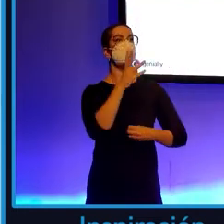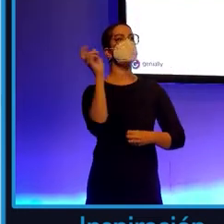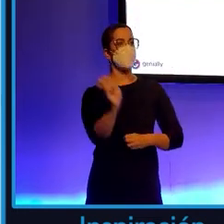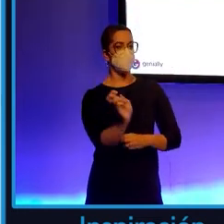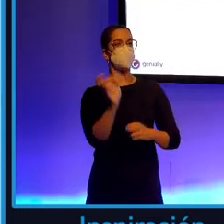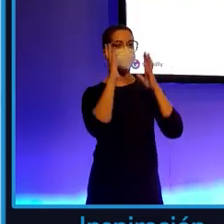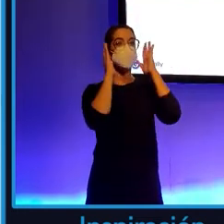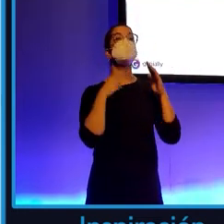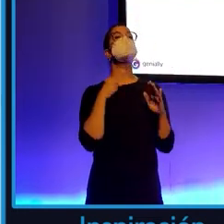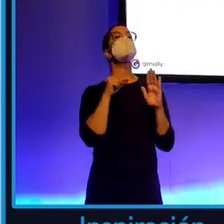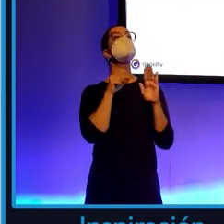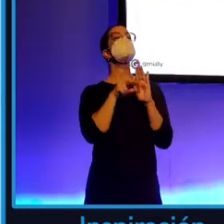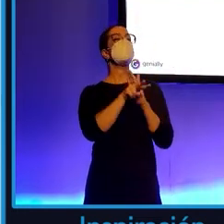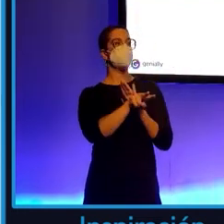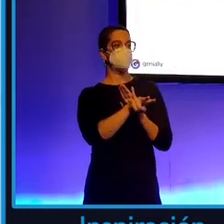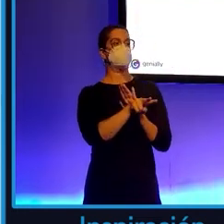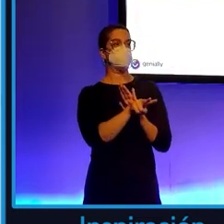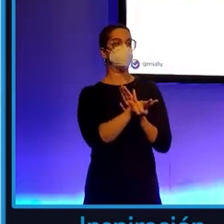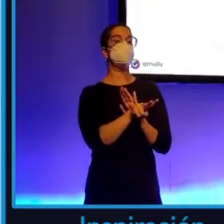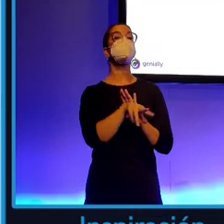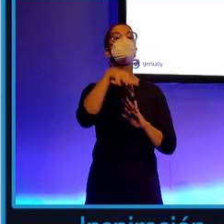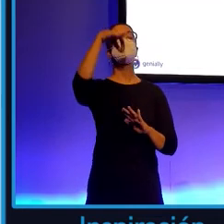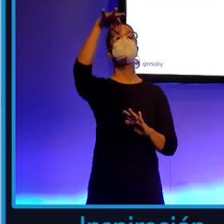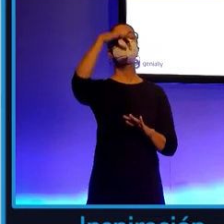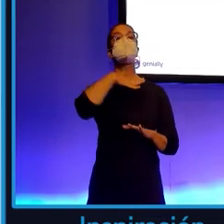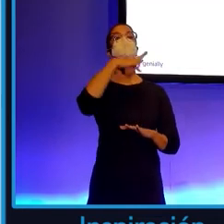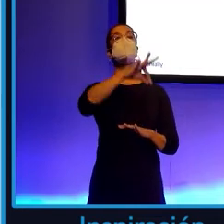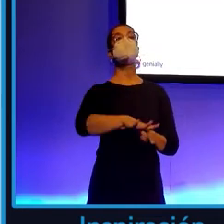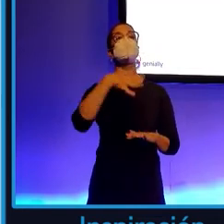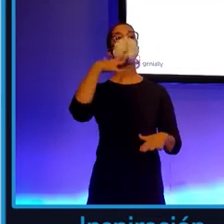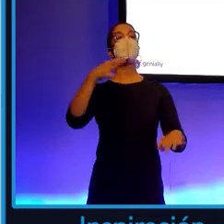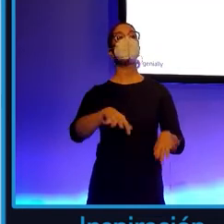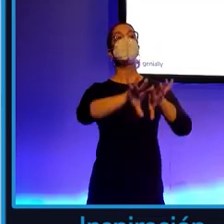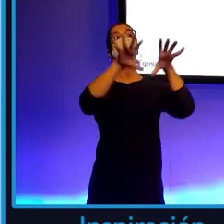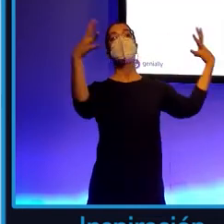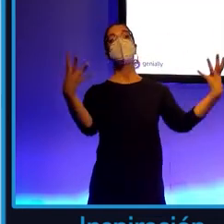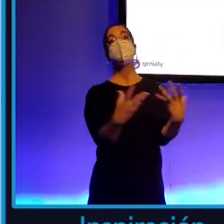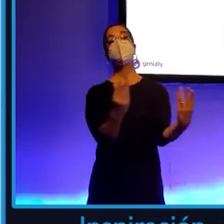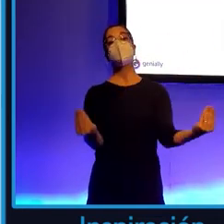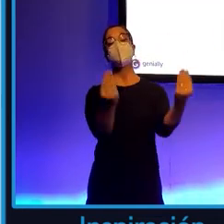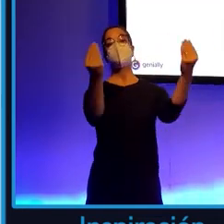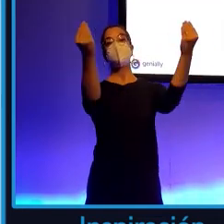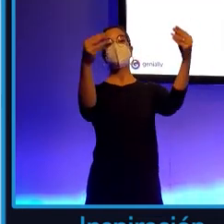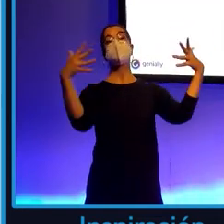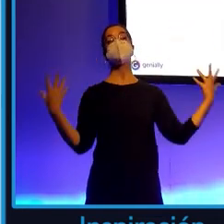la única posibilidad que tenemos real de que el mundo vaya a mejor